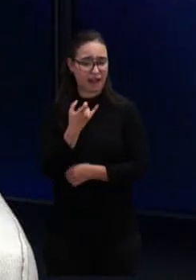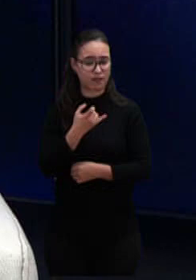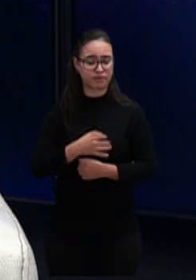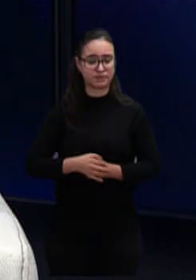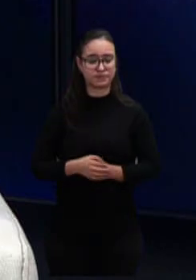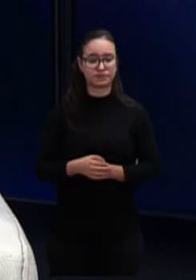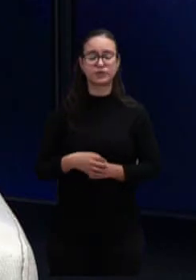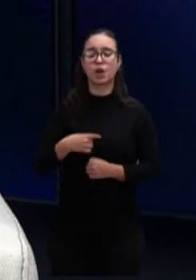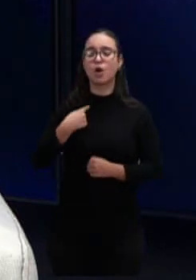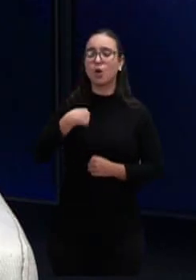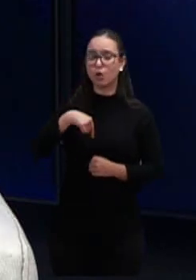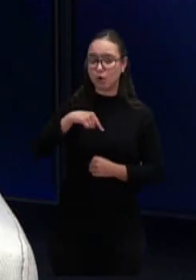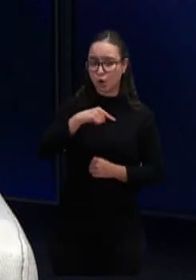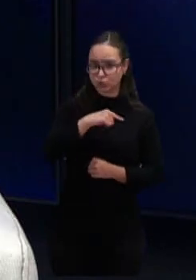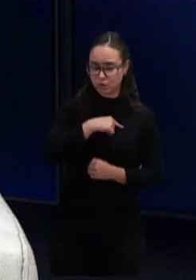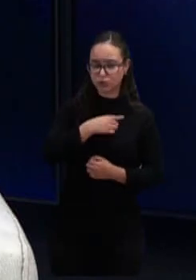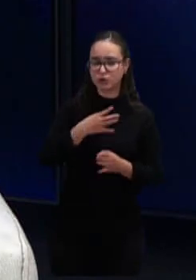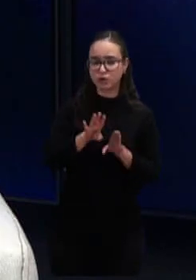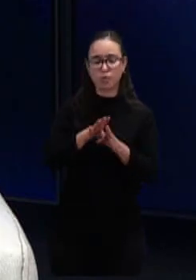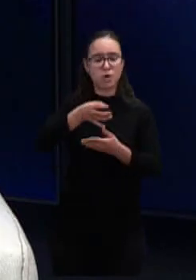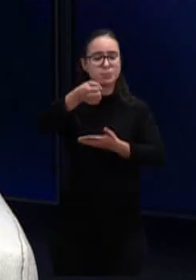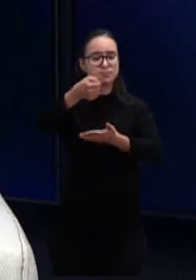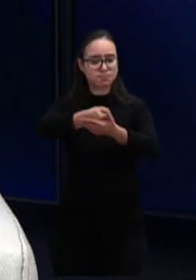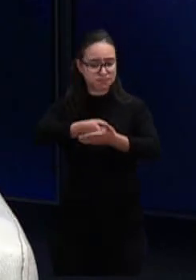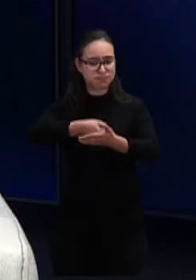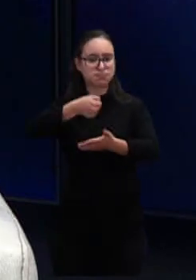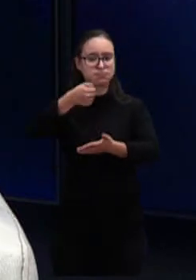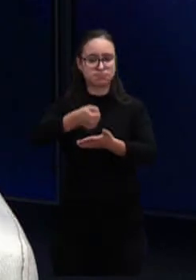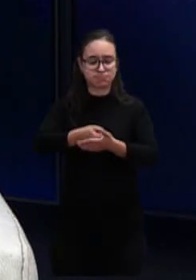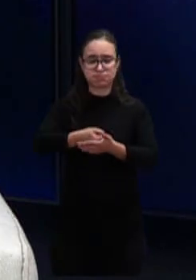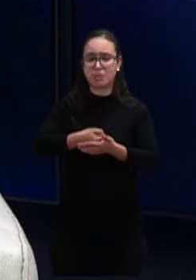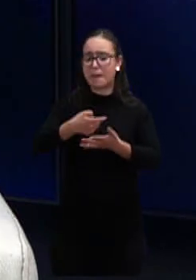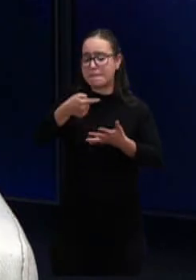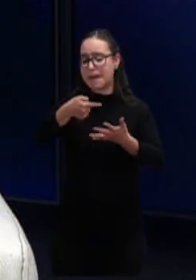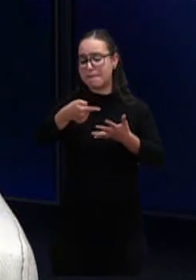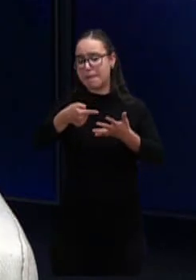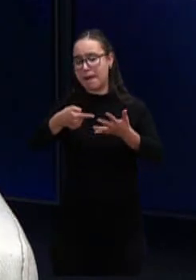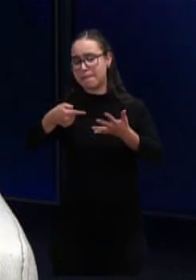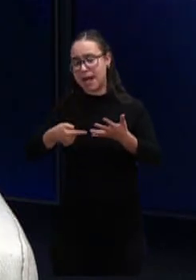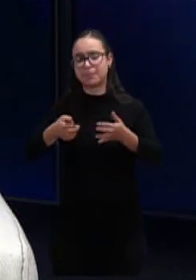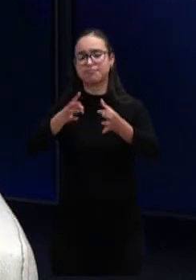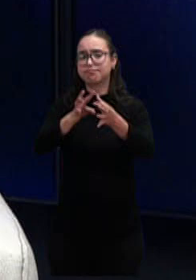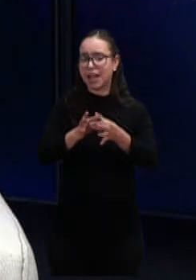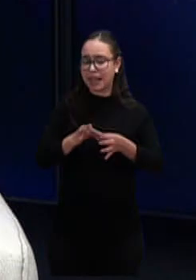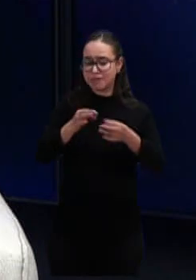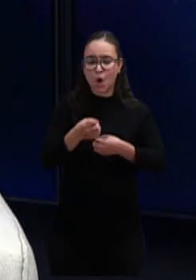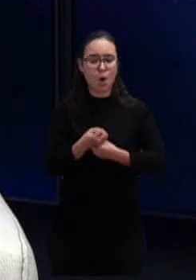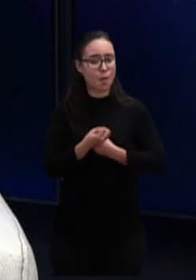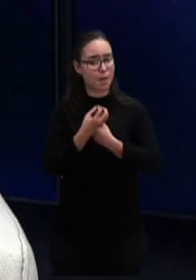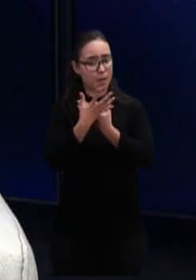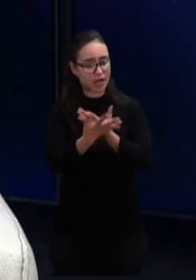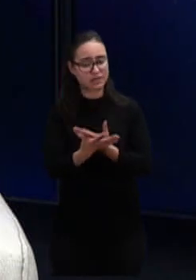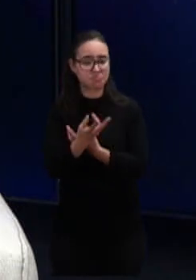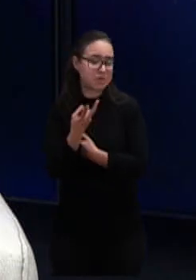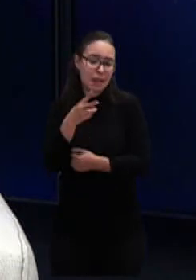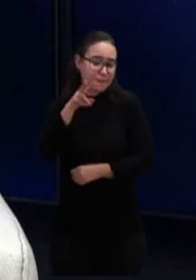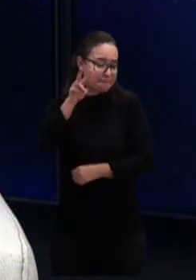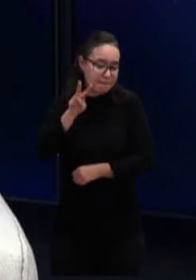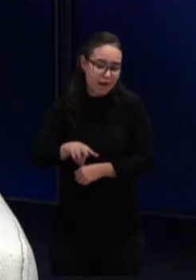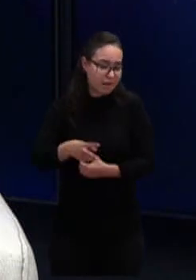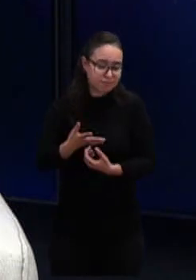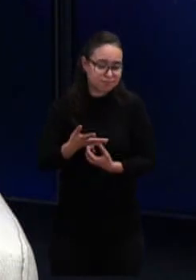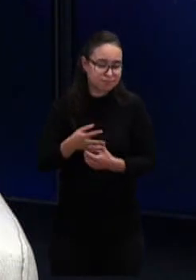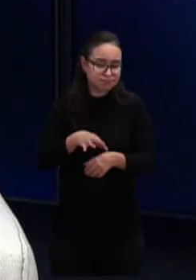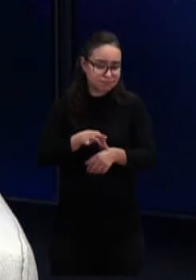nosotros estamos levantando la voz estamos haciendo notar todos todos esos detalles y todas esas cosas que en la realidad suceden y bueno